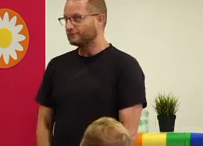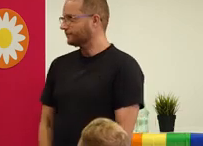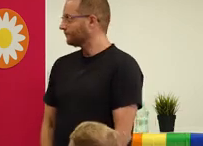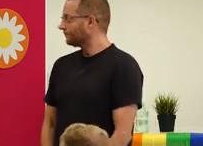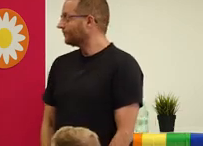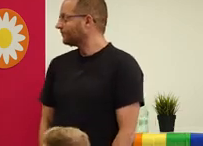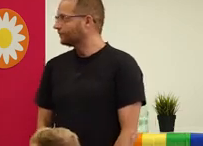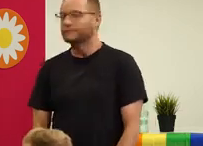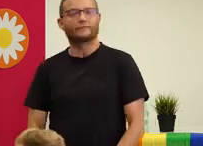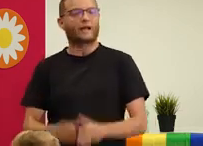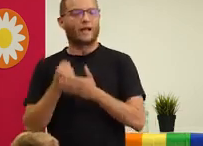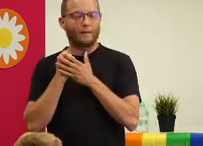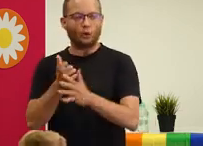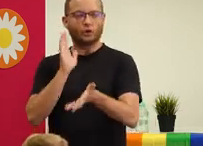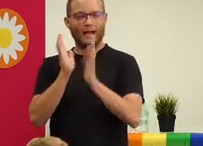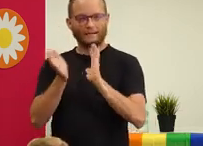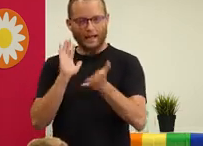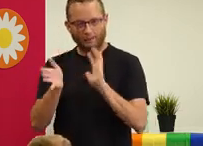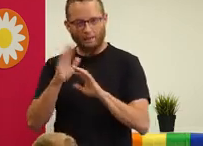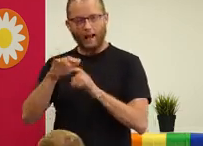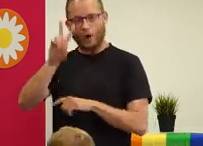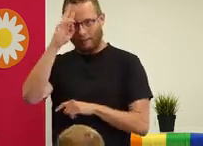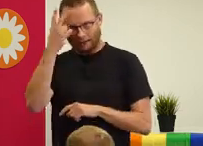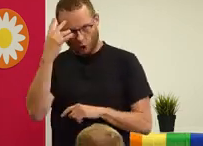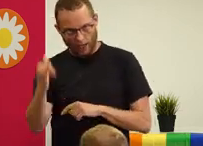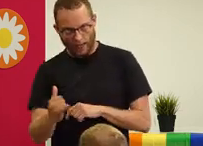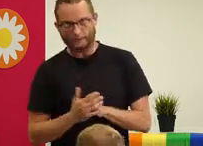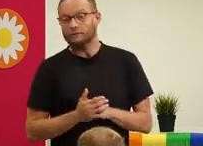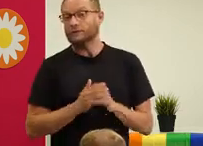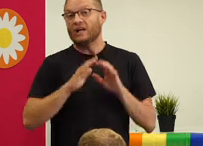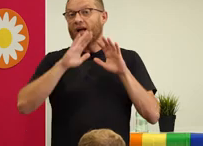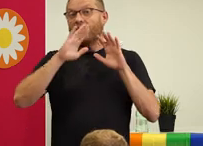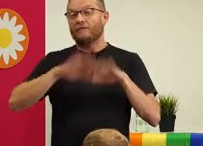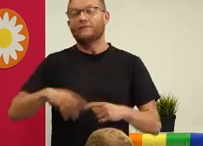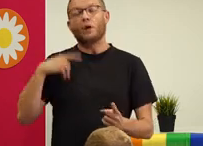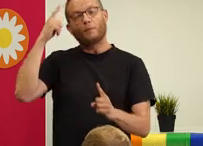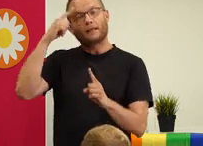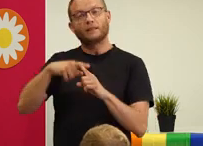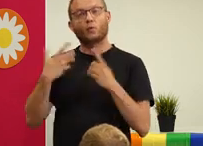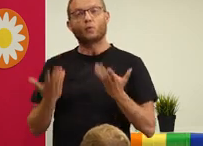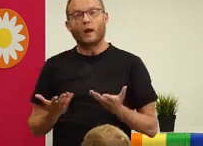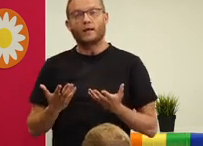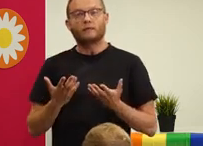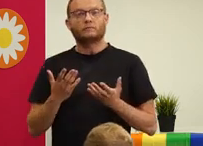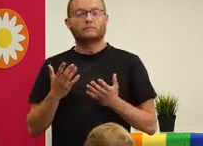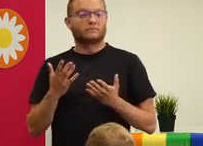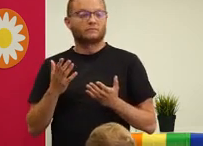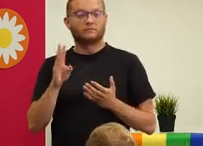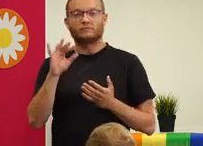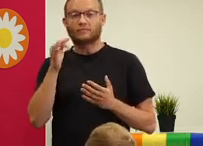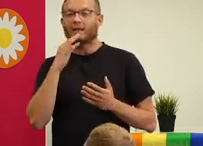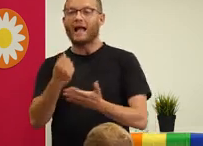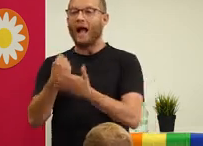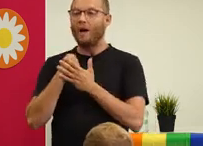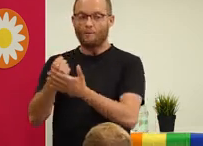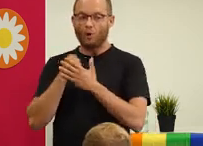El apoyo a las terapias de conversión. Al final, el objetivo del pinkwashing es ganarse el